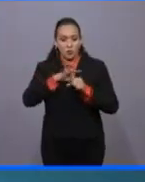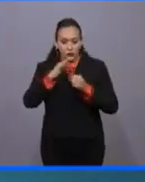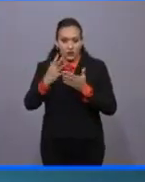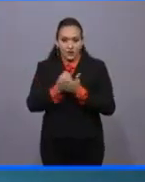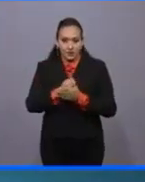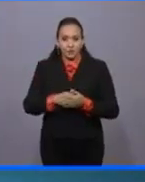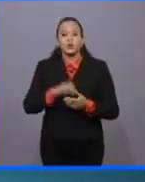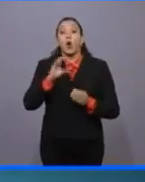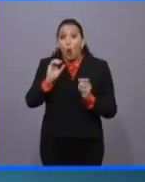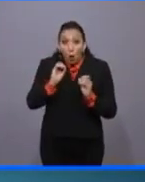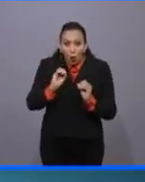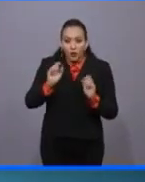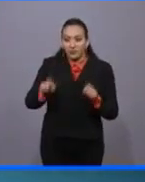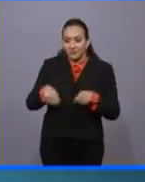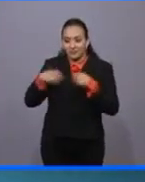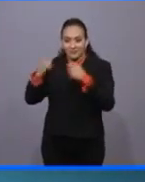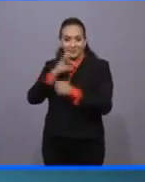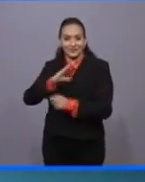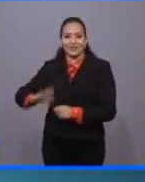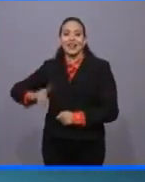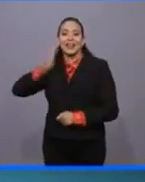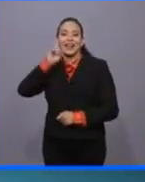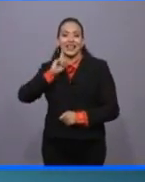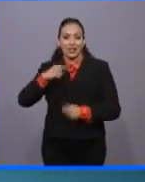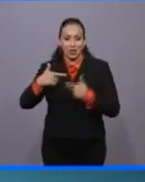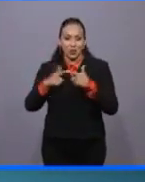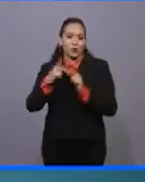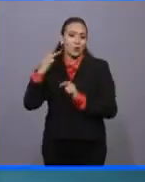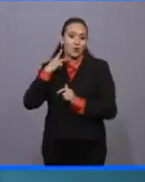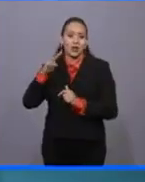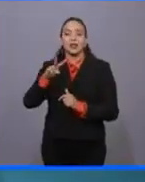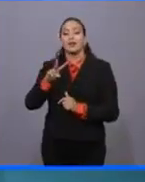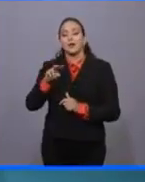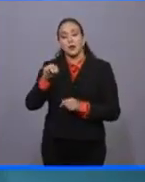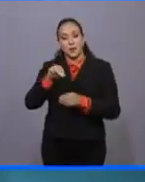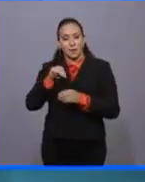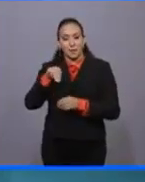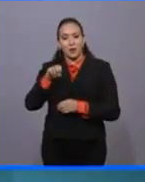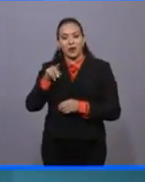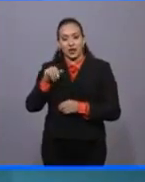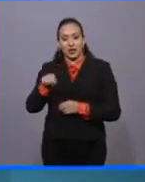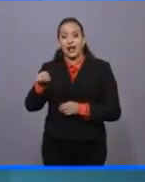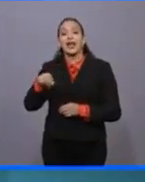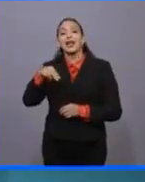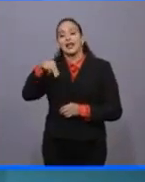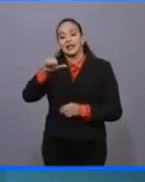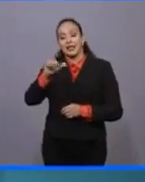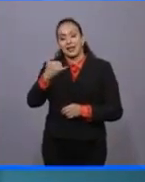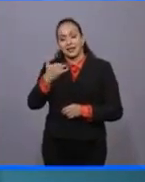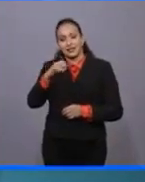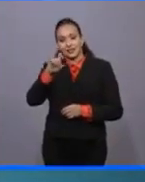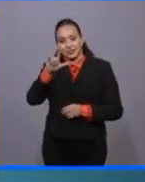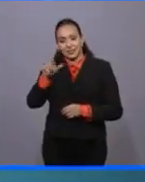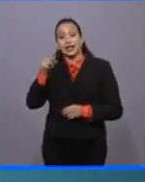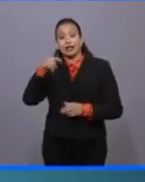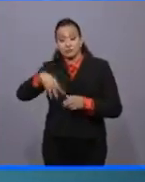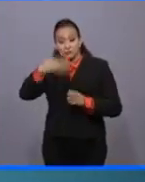o se otorga el triunfo a la candidata del Partido Verde Morena, a Danely Rodríguez, quien